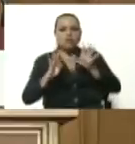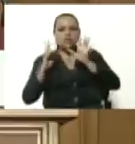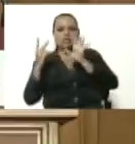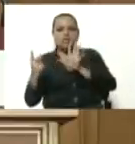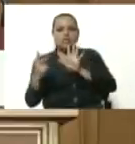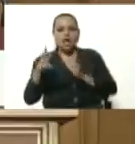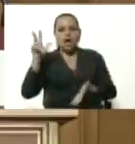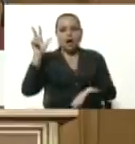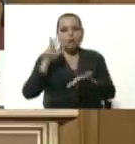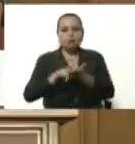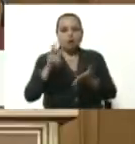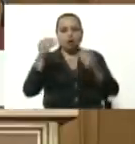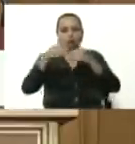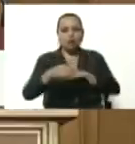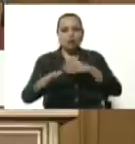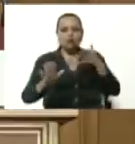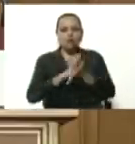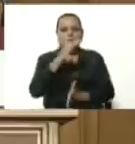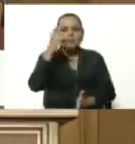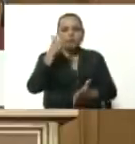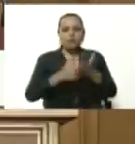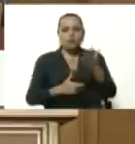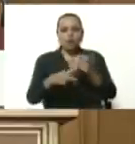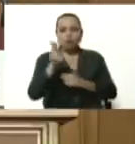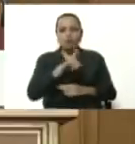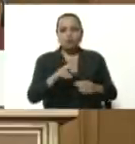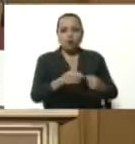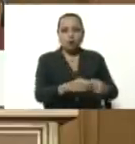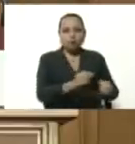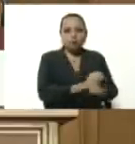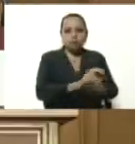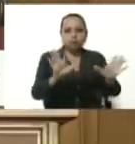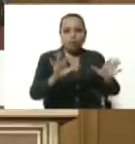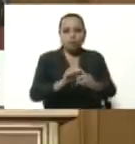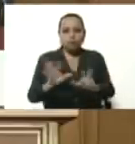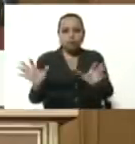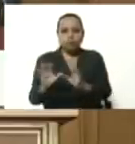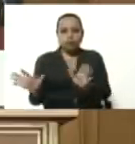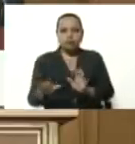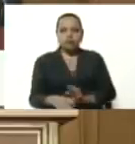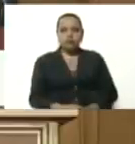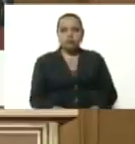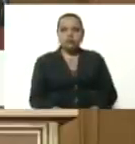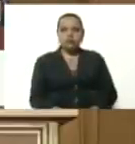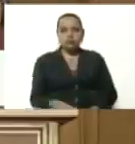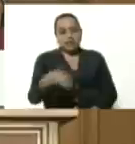1997 aprobó una convención sobre la prohibición de minas antipersonales que dispone...